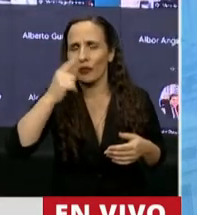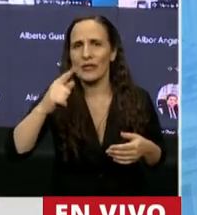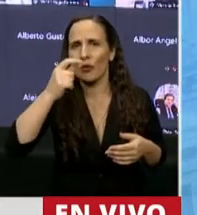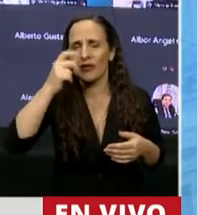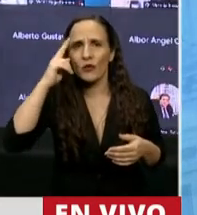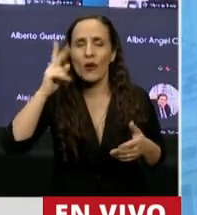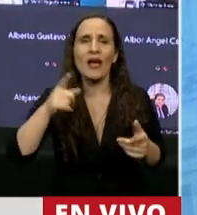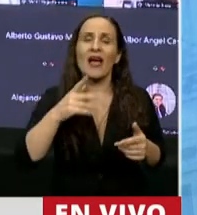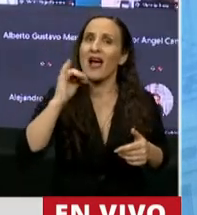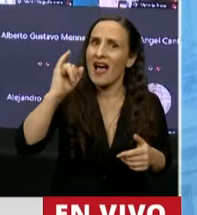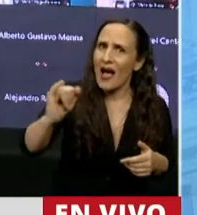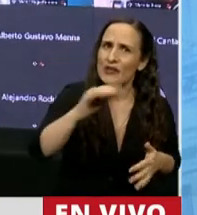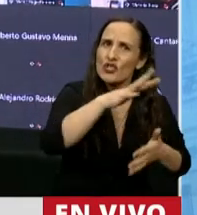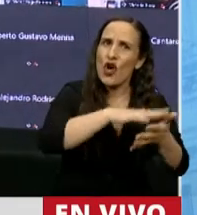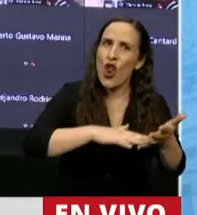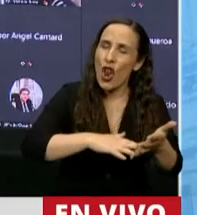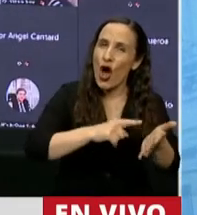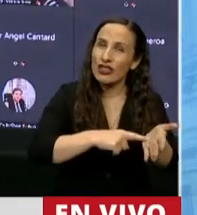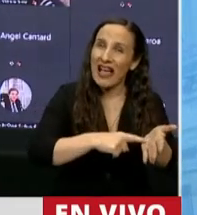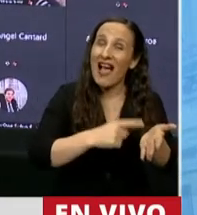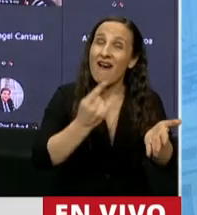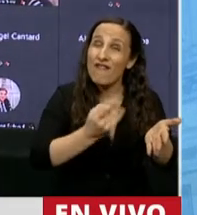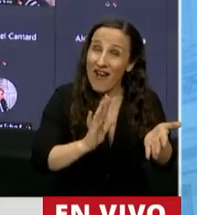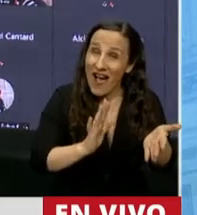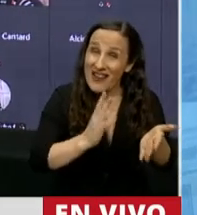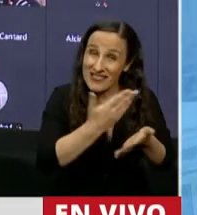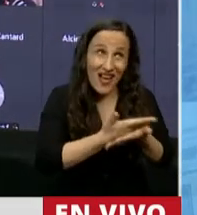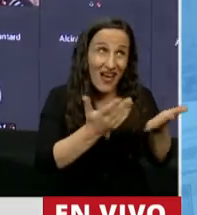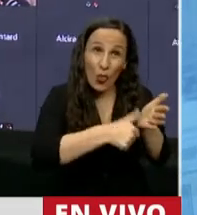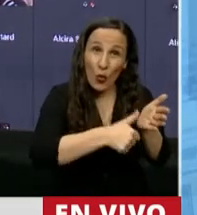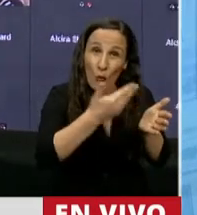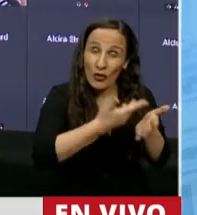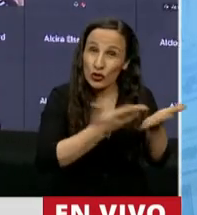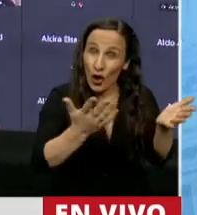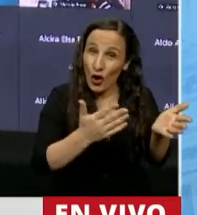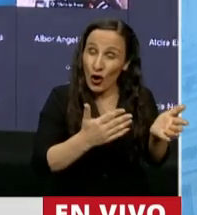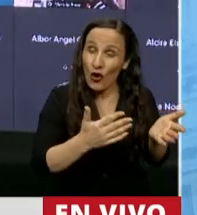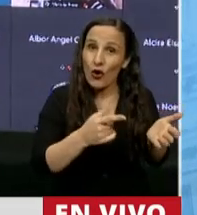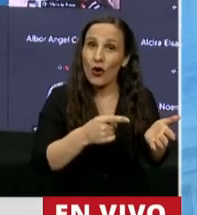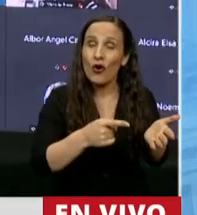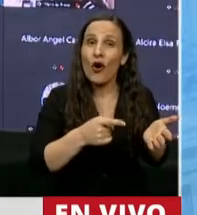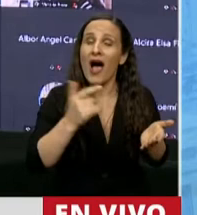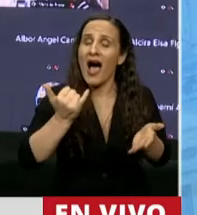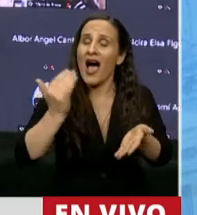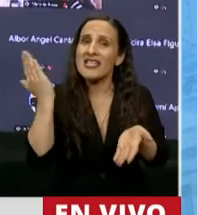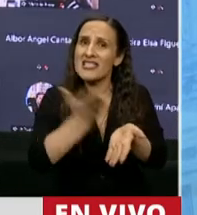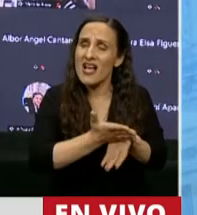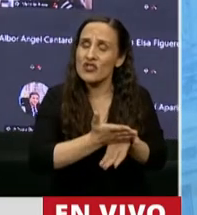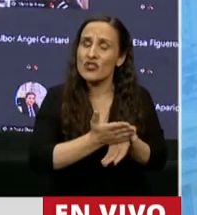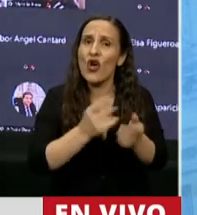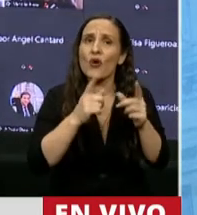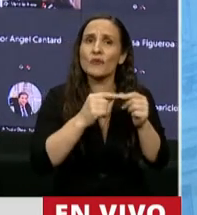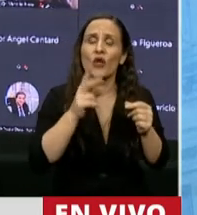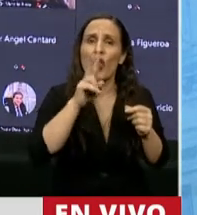de documento público, señor presidente, está claramente sancionado por el